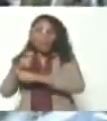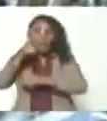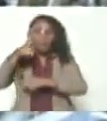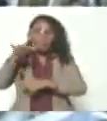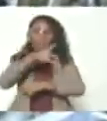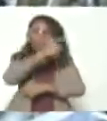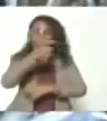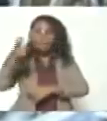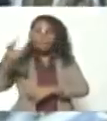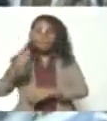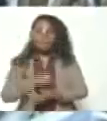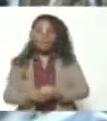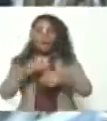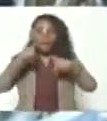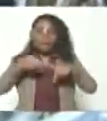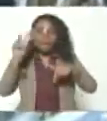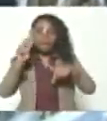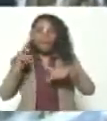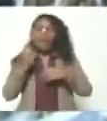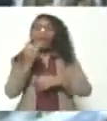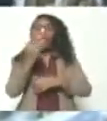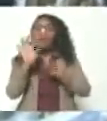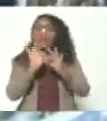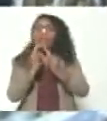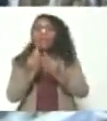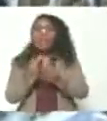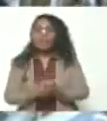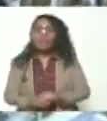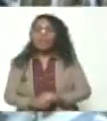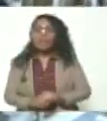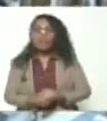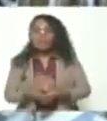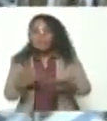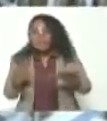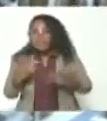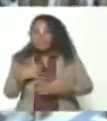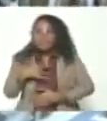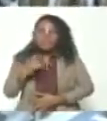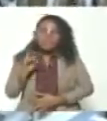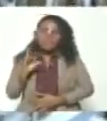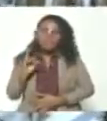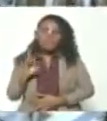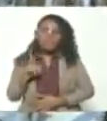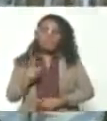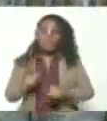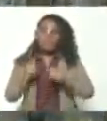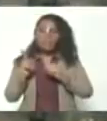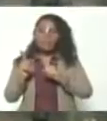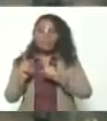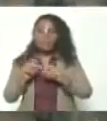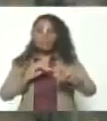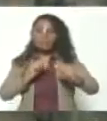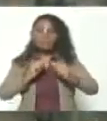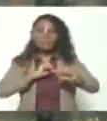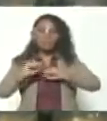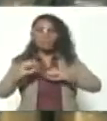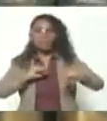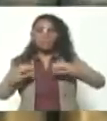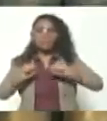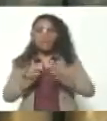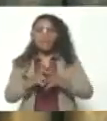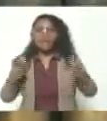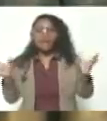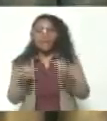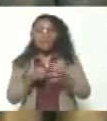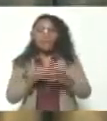civil. ¿Cuántas familias? ¡Qué dolor! Pero para eso activamos la gran operación